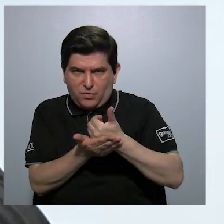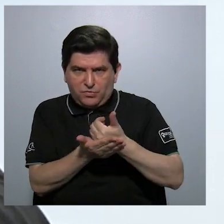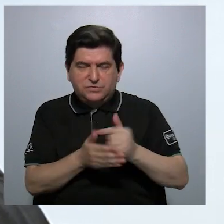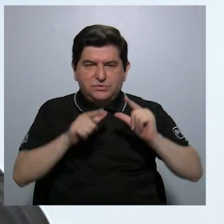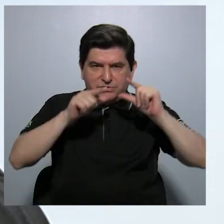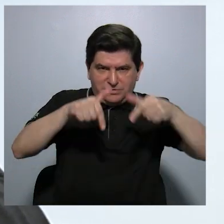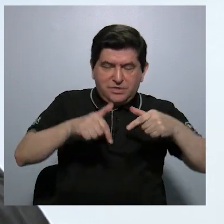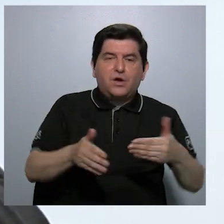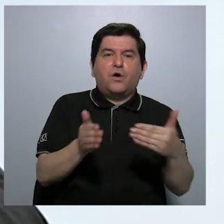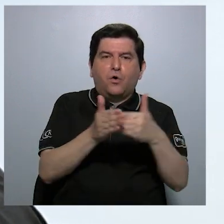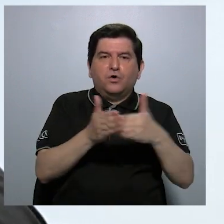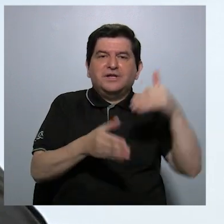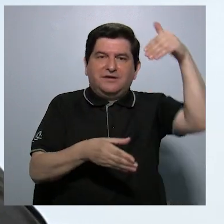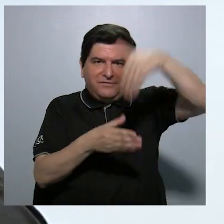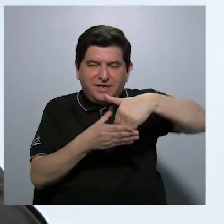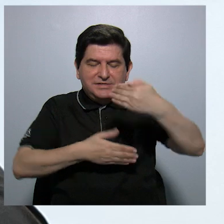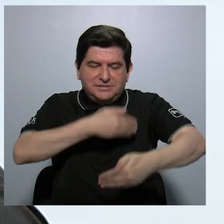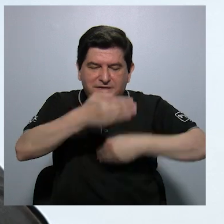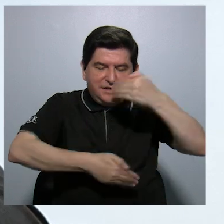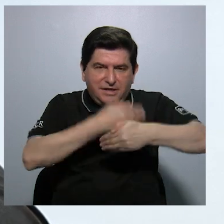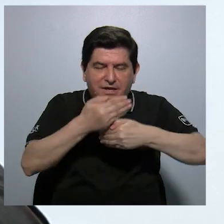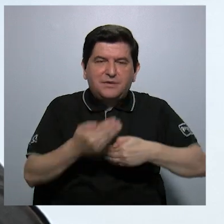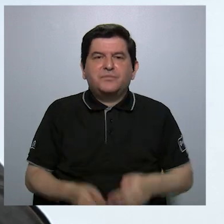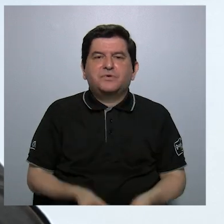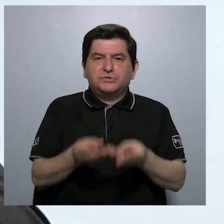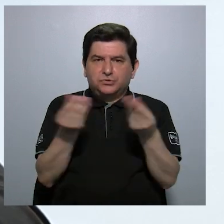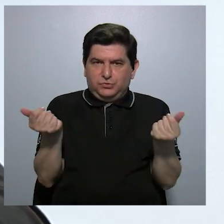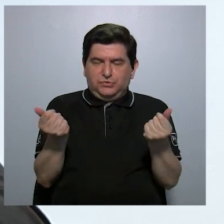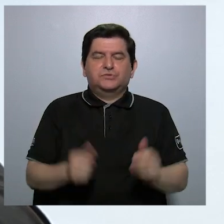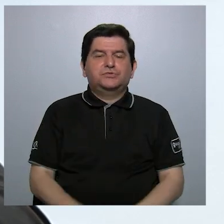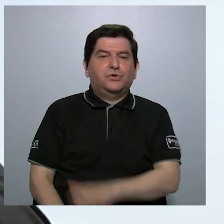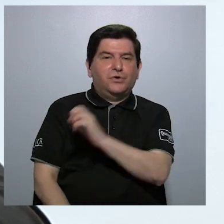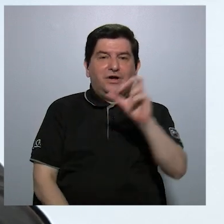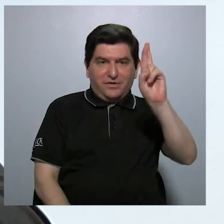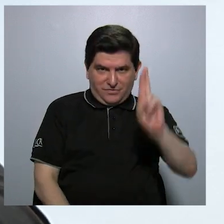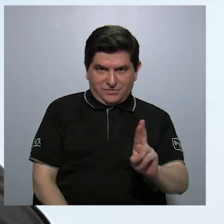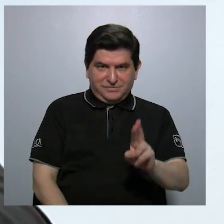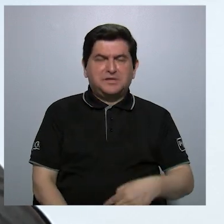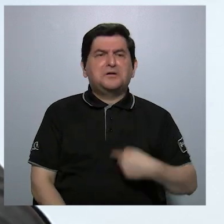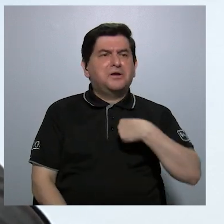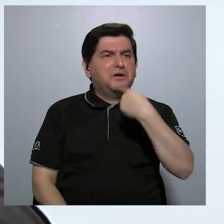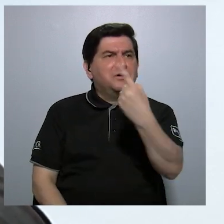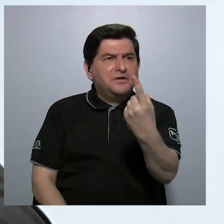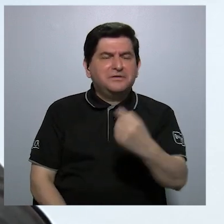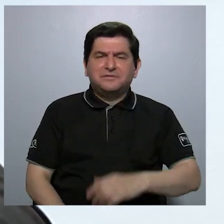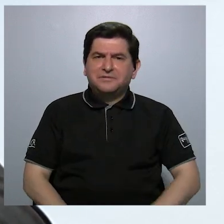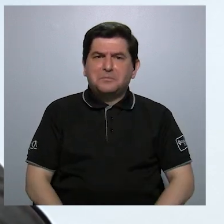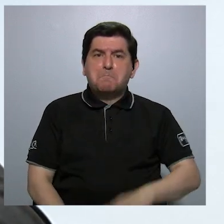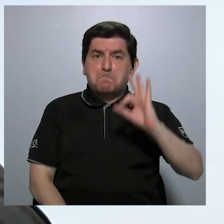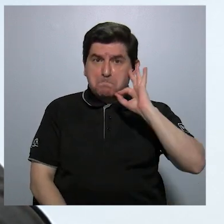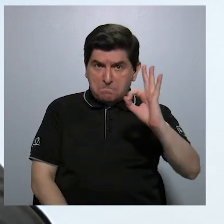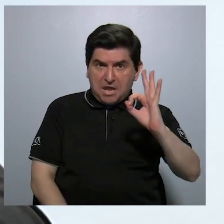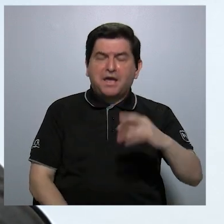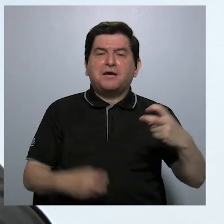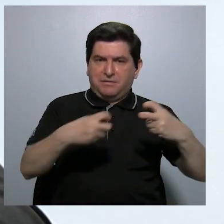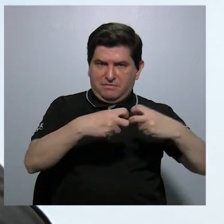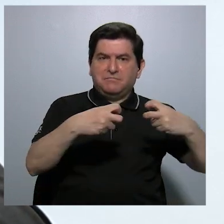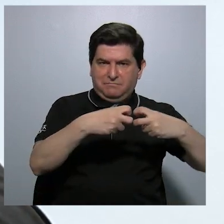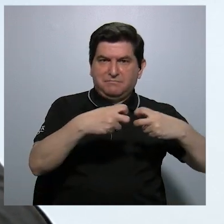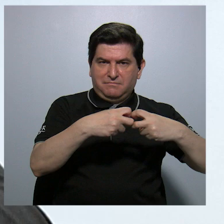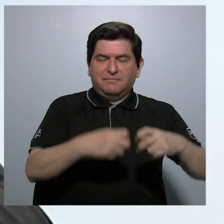ciertos residuos, para volverlos a ingresar a la línea de proceso. En Costa Rica puedo decirle que estamos bien en la parte